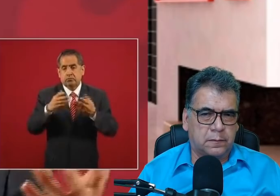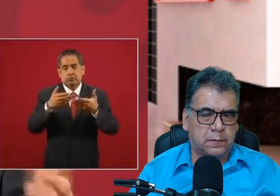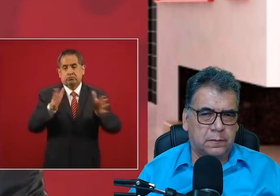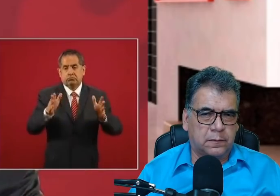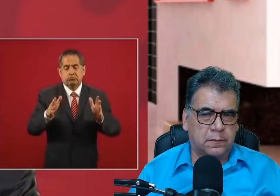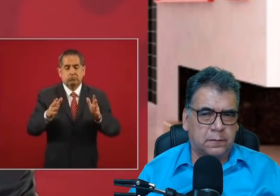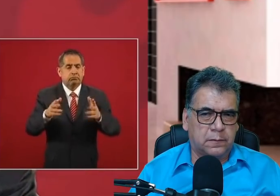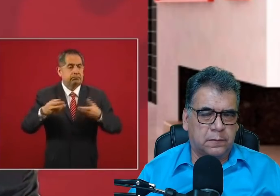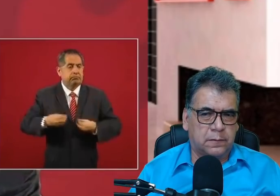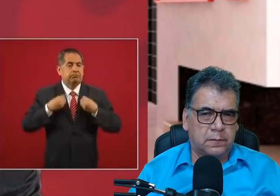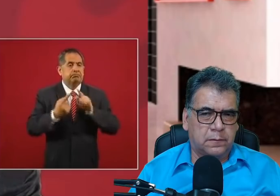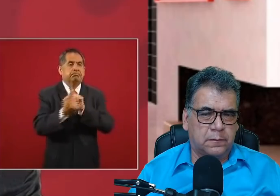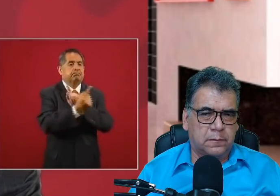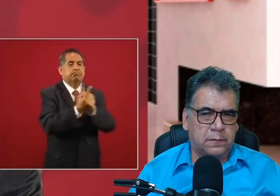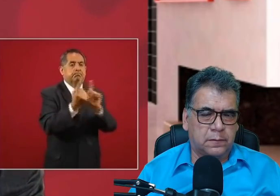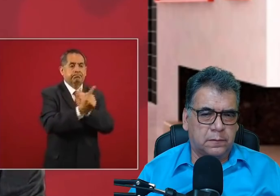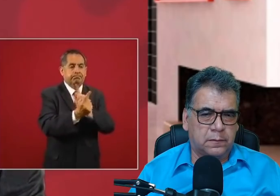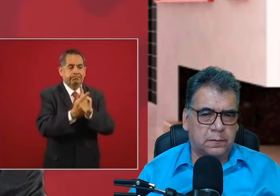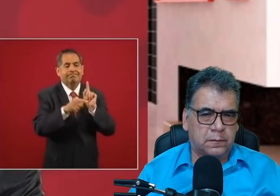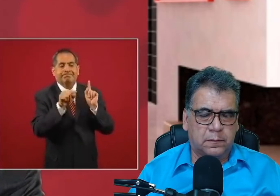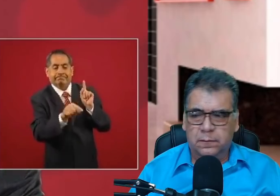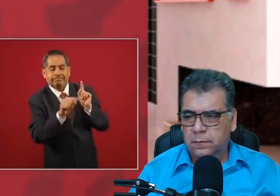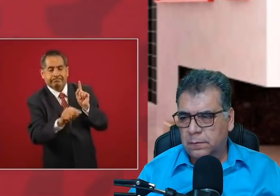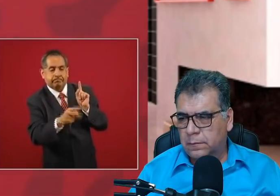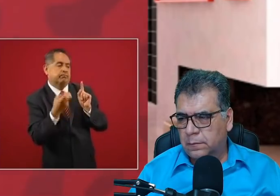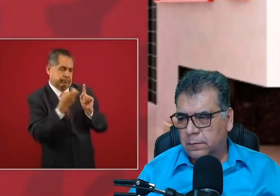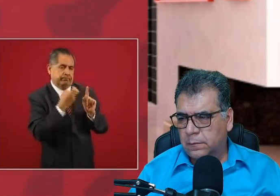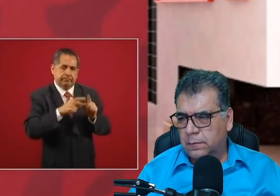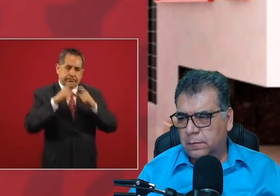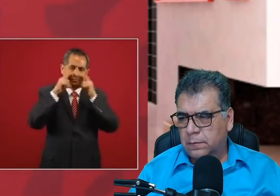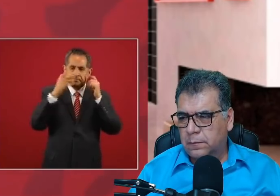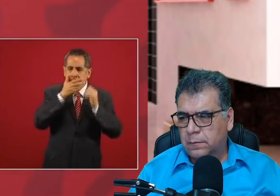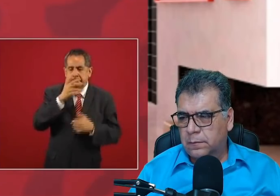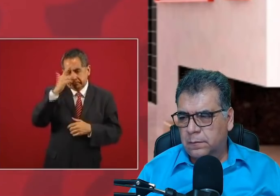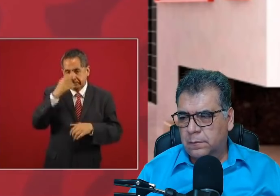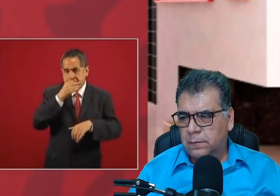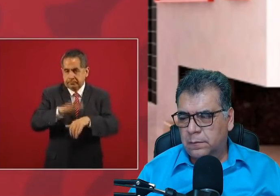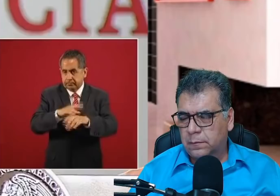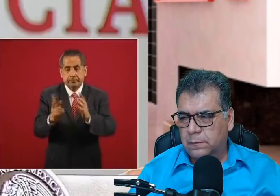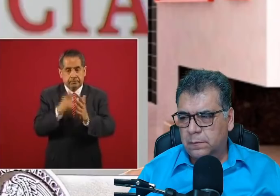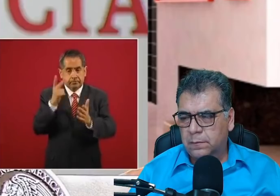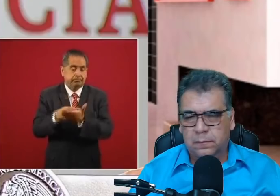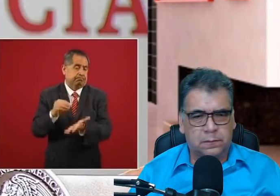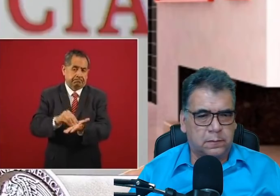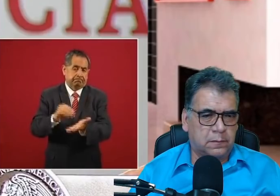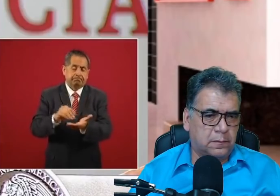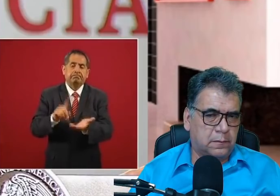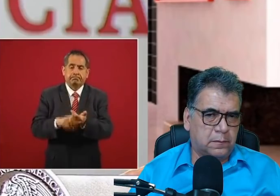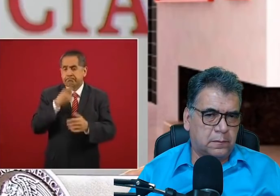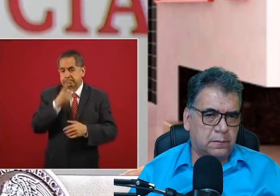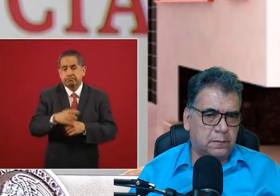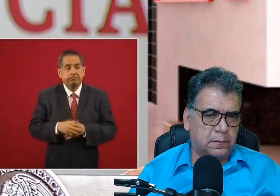general, vida pública. Y recordarán que eso lo dijimos una y otra vez y sigue siendo el